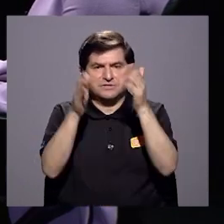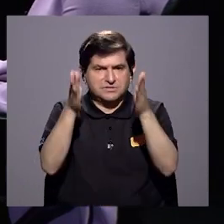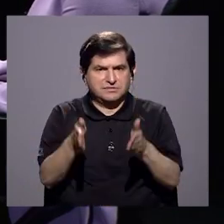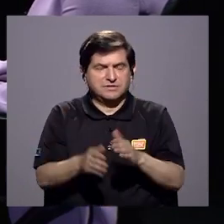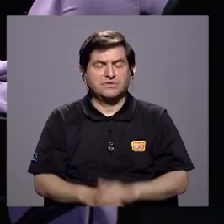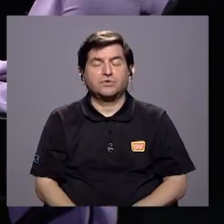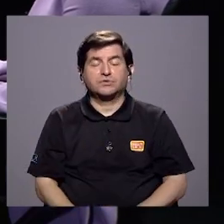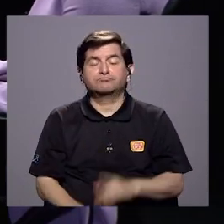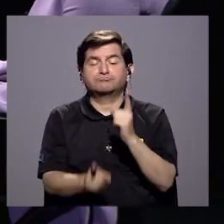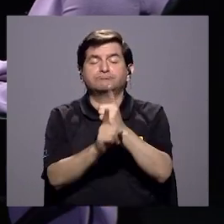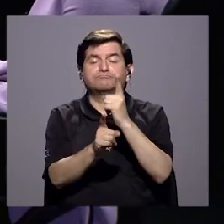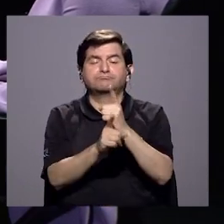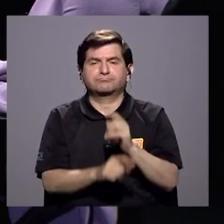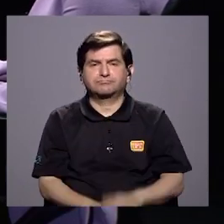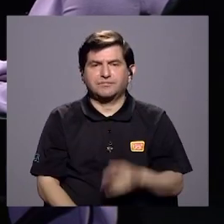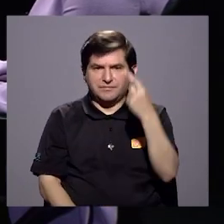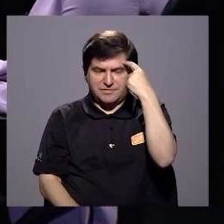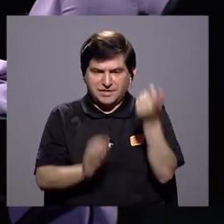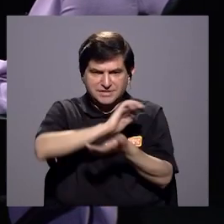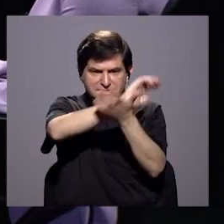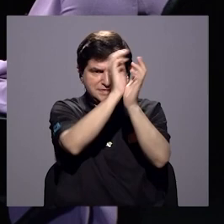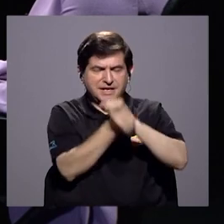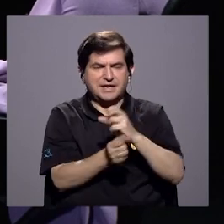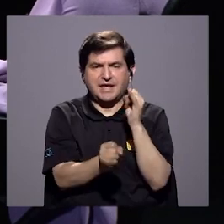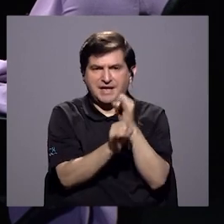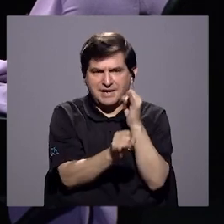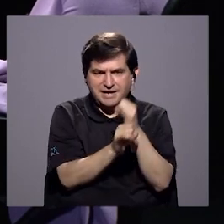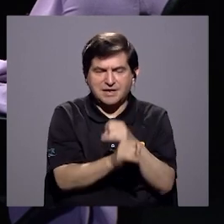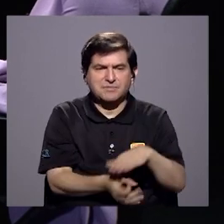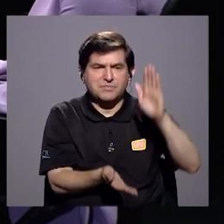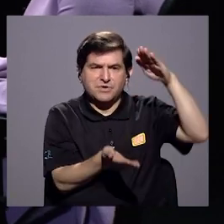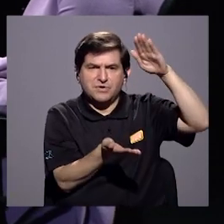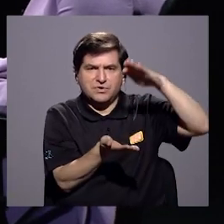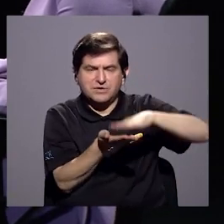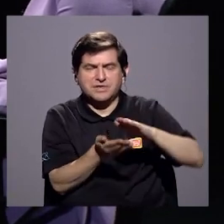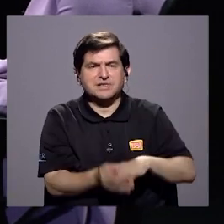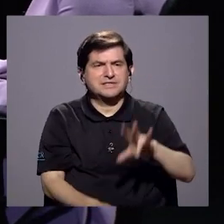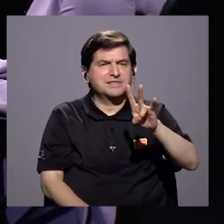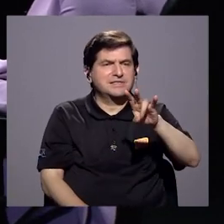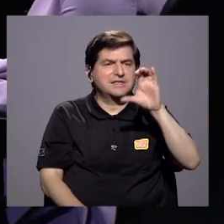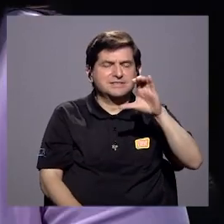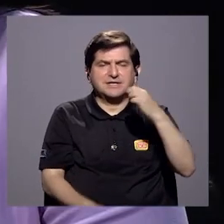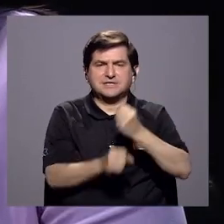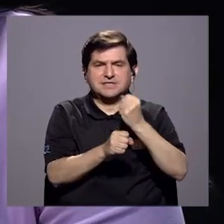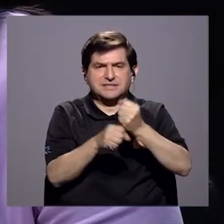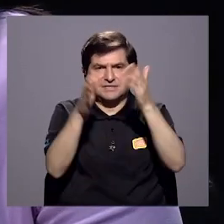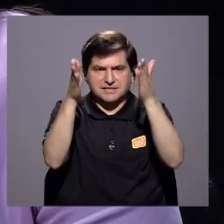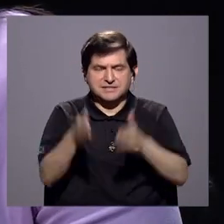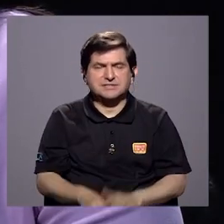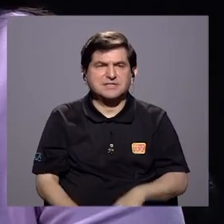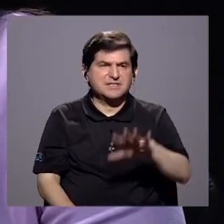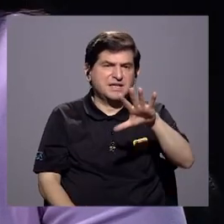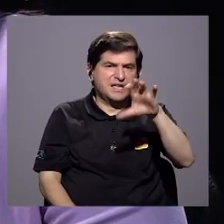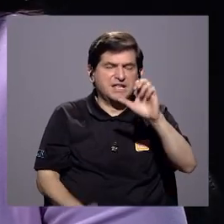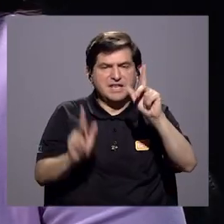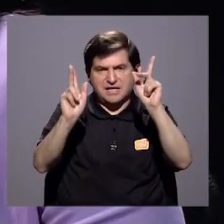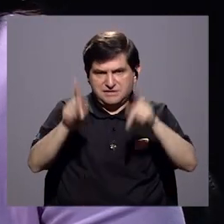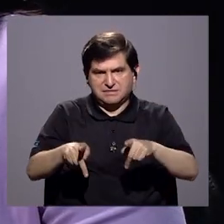Es correcto. Hay que pensar que la transformación de Habdeba y esta reducción de casi 700 plazas, casi 500